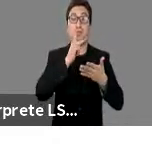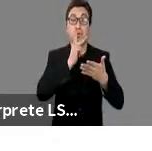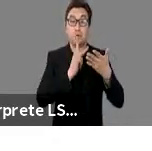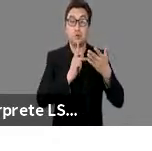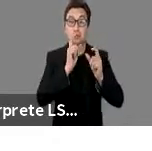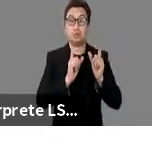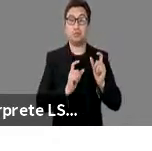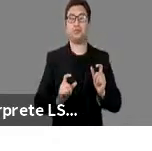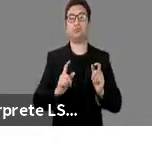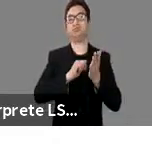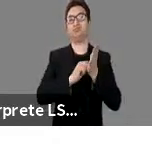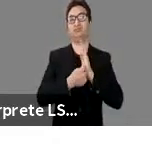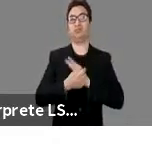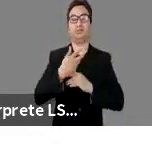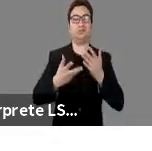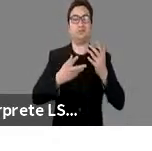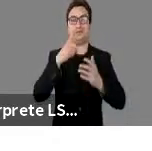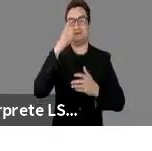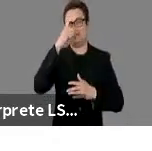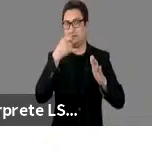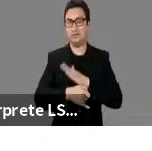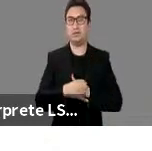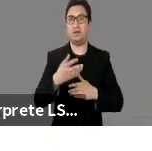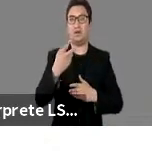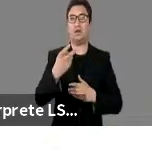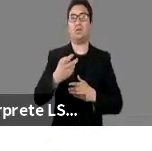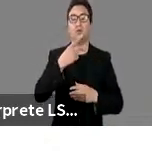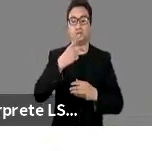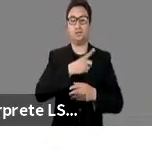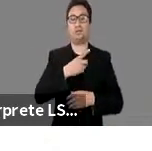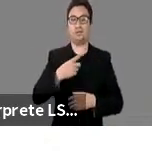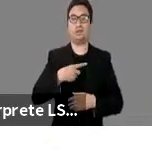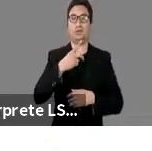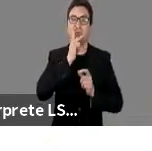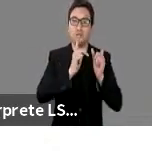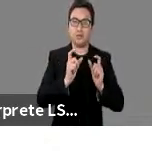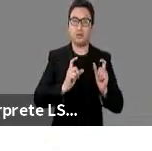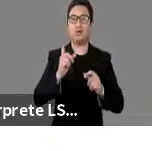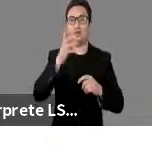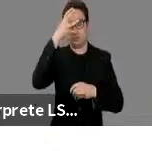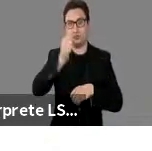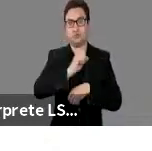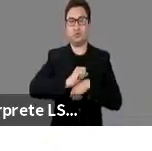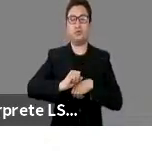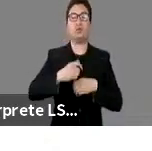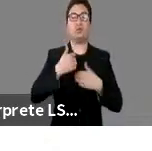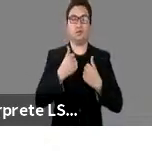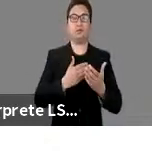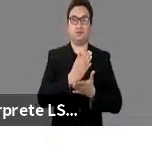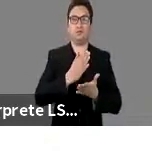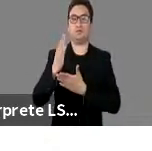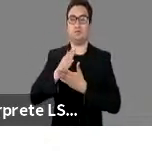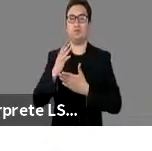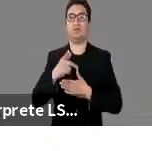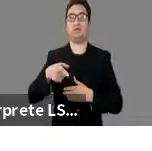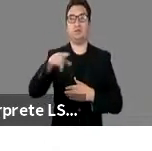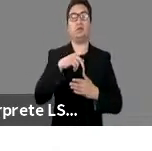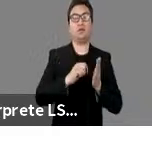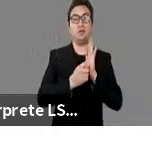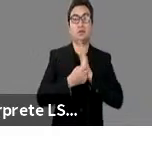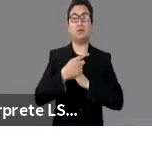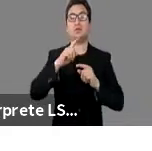uso de tecnicismos al momento del emplazamiento. Eso es algo que estamos tratando de implementar como sistema, no simplemente